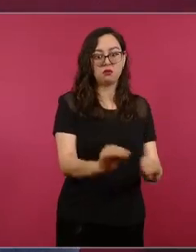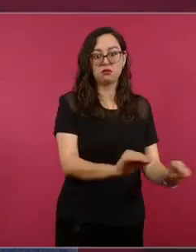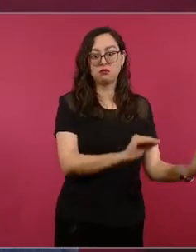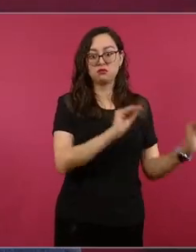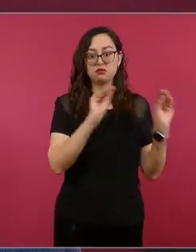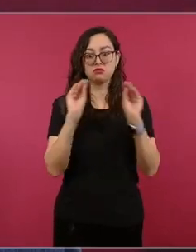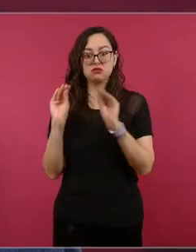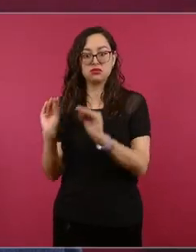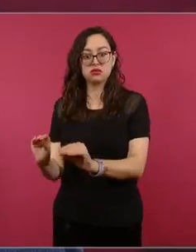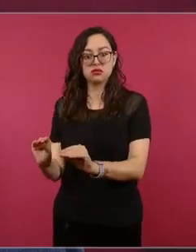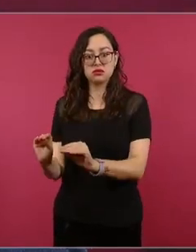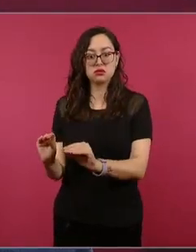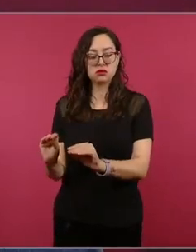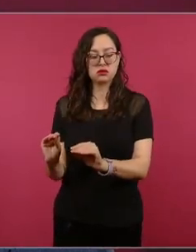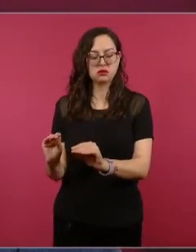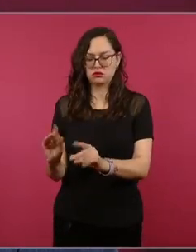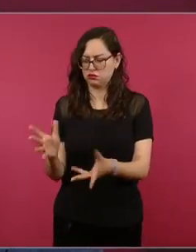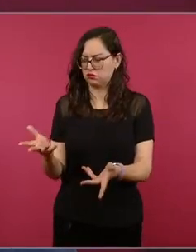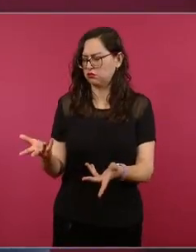porque temía de